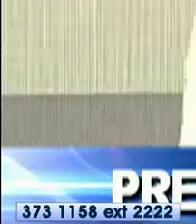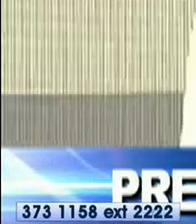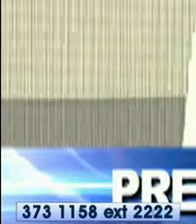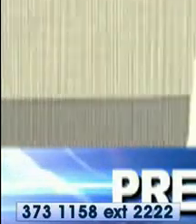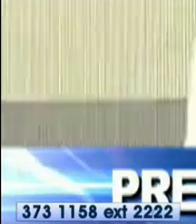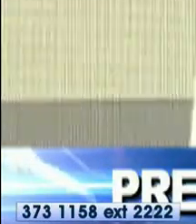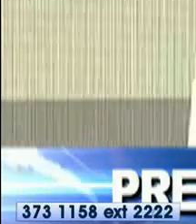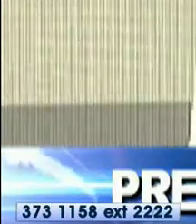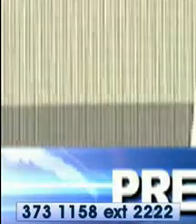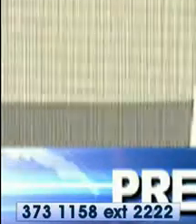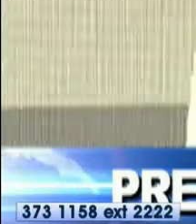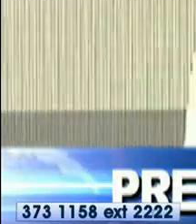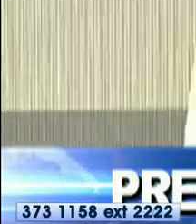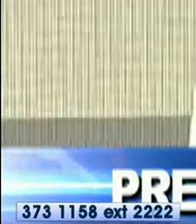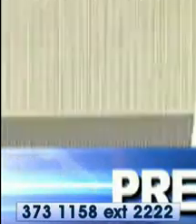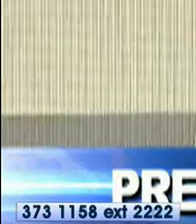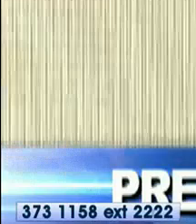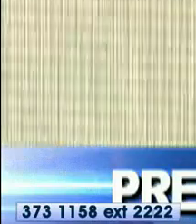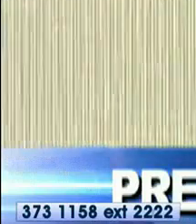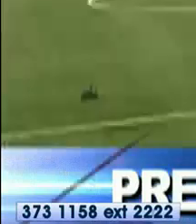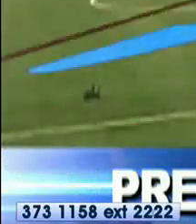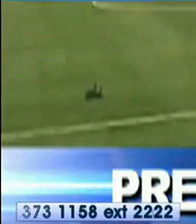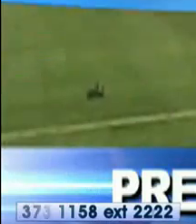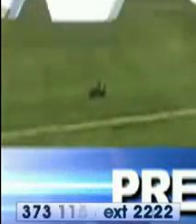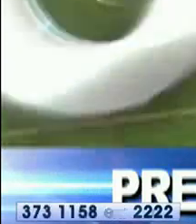en Morona, Santiago.